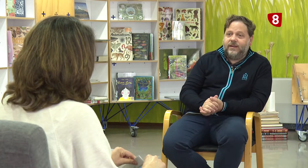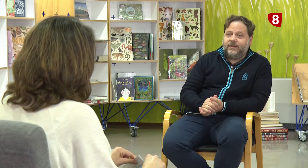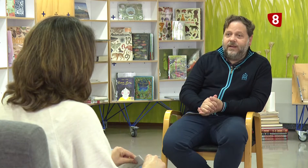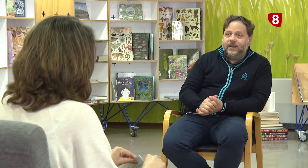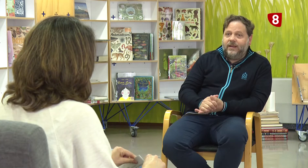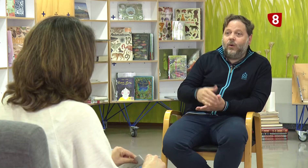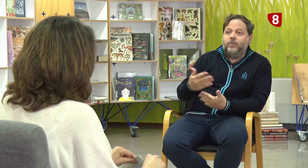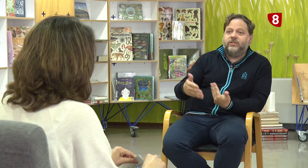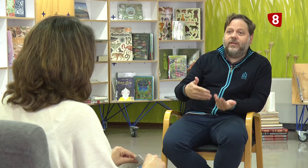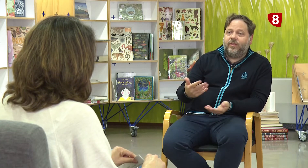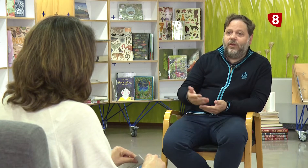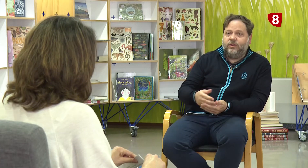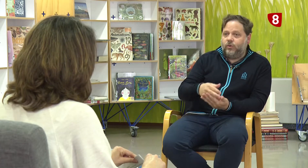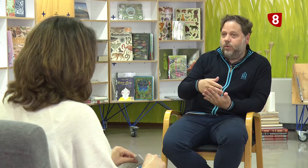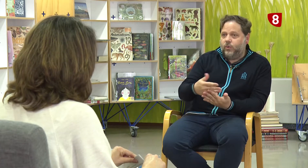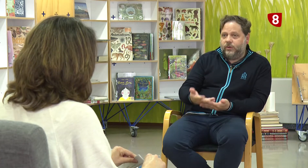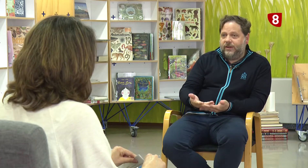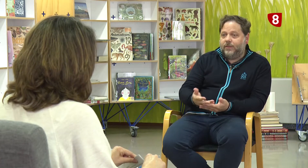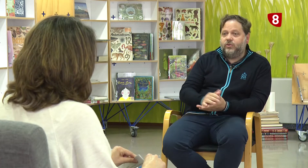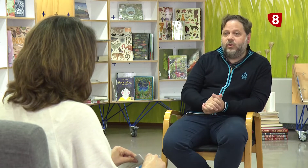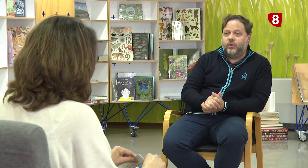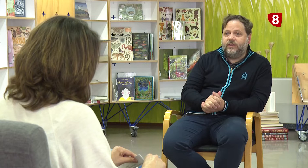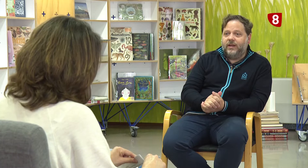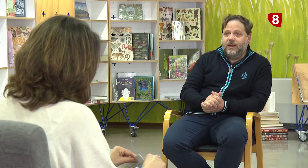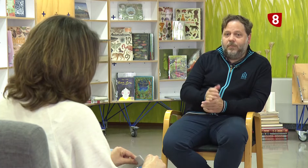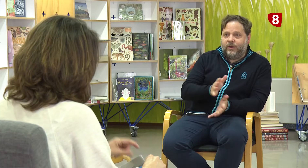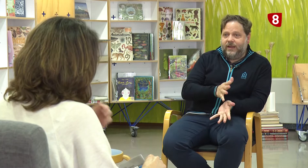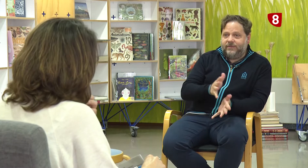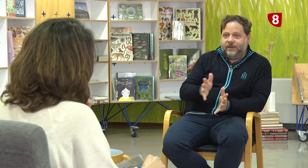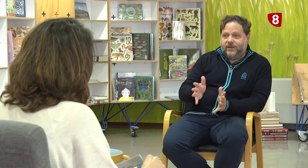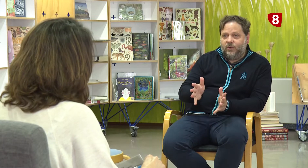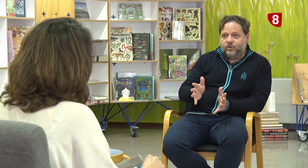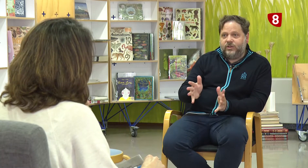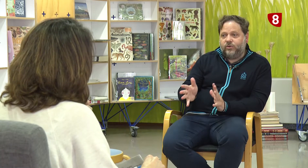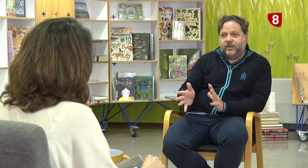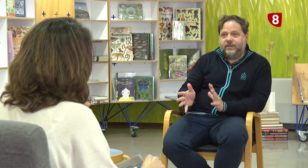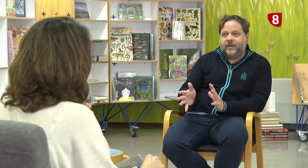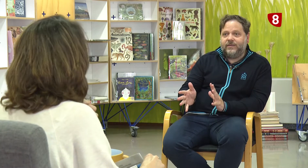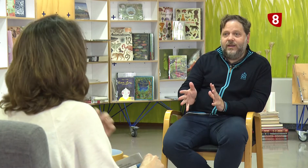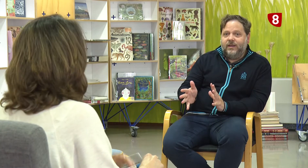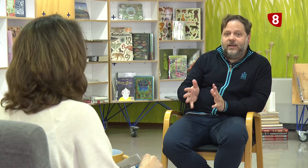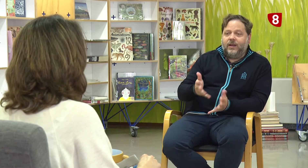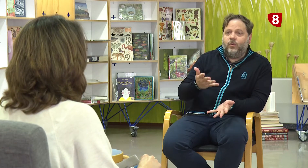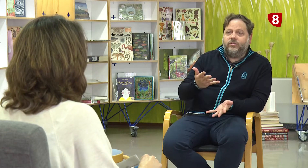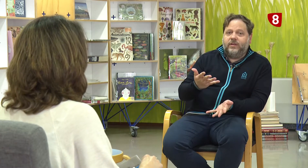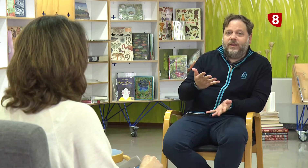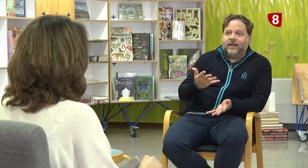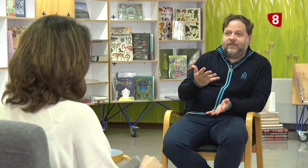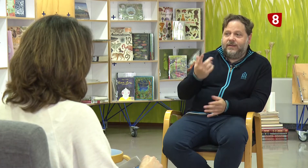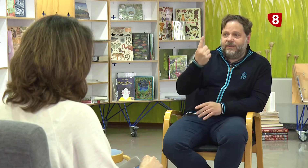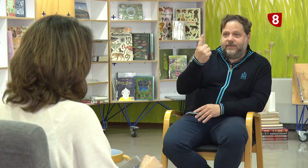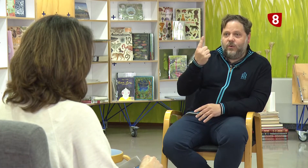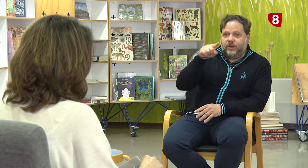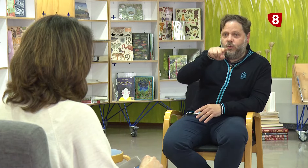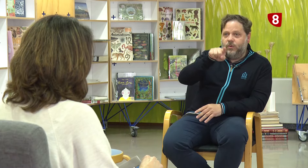denomina de señas, y luego hay muchas acepciones, o cuando lees a muchos autores por qué signos, sino señas, algunos dicen